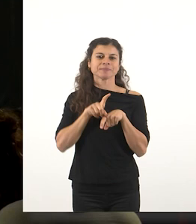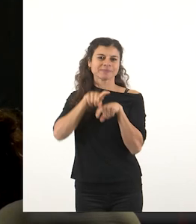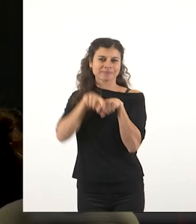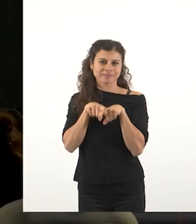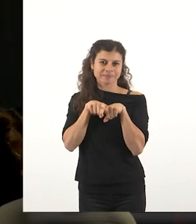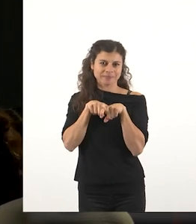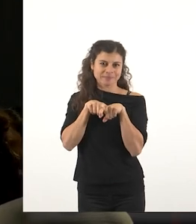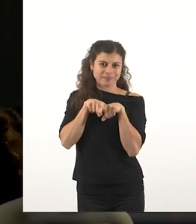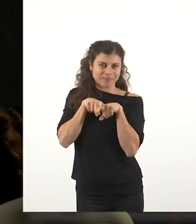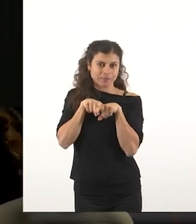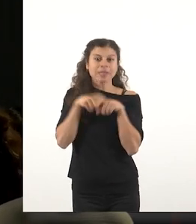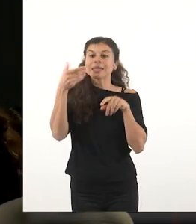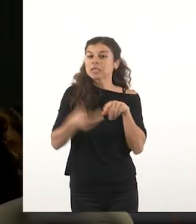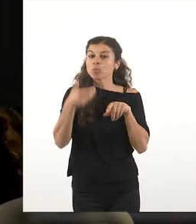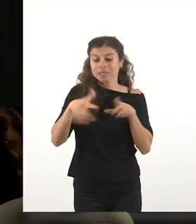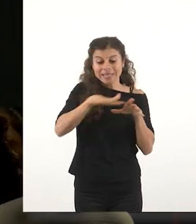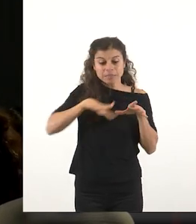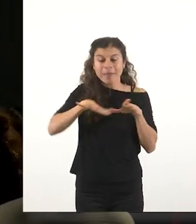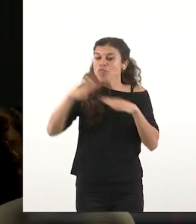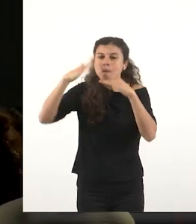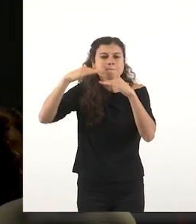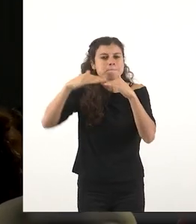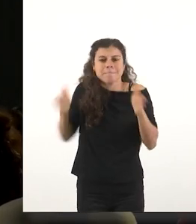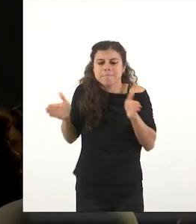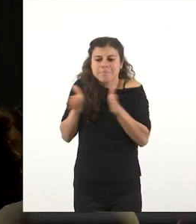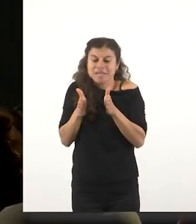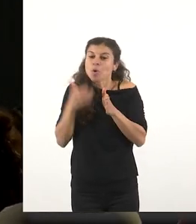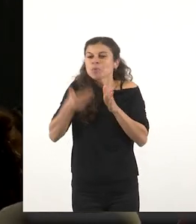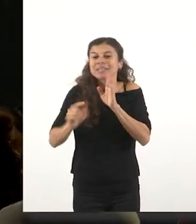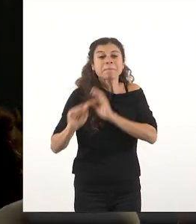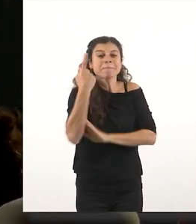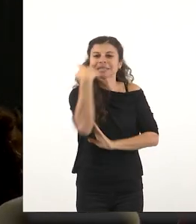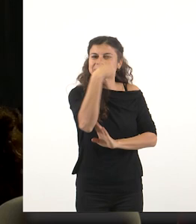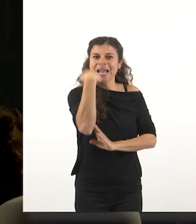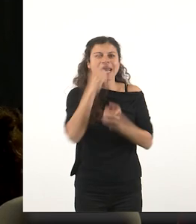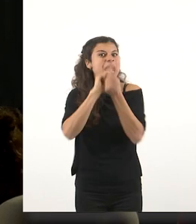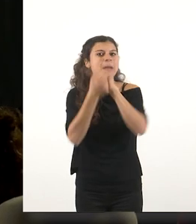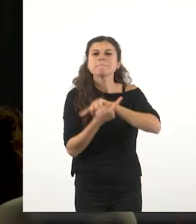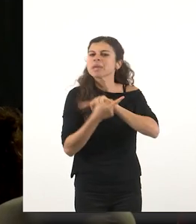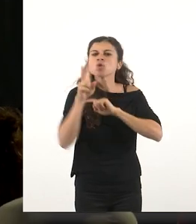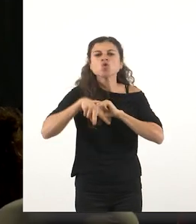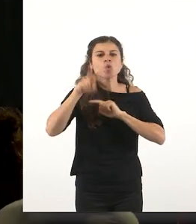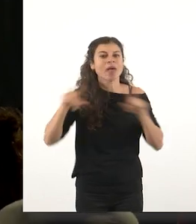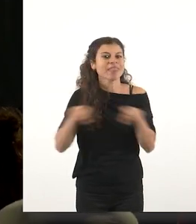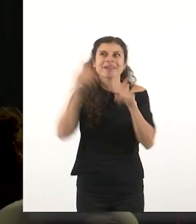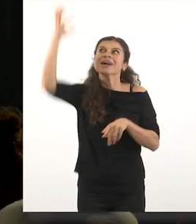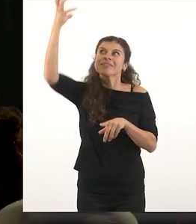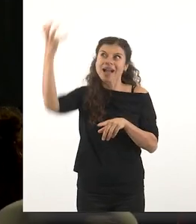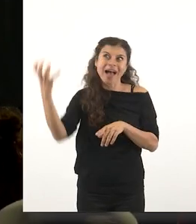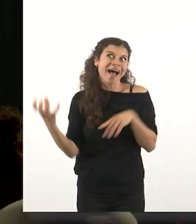así. Es importante ocupar el menor espacio posible, pero lo más importante es que tu cara no cambie nunca, pase lo que pase. Aunque se te caiga el foco.